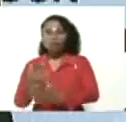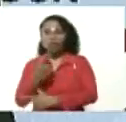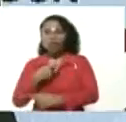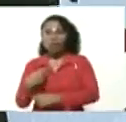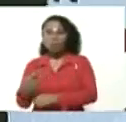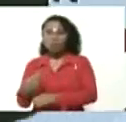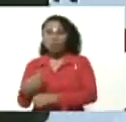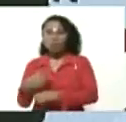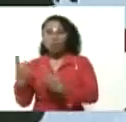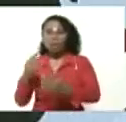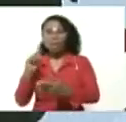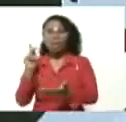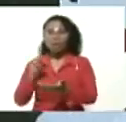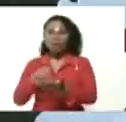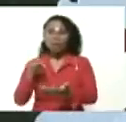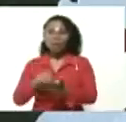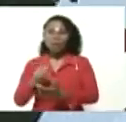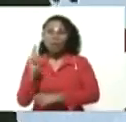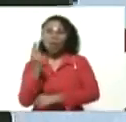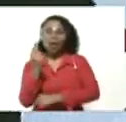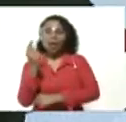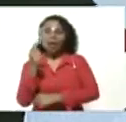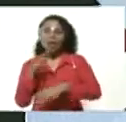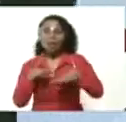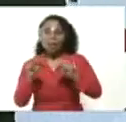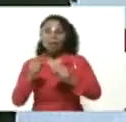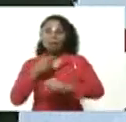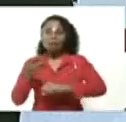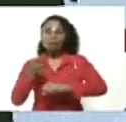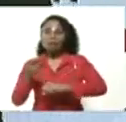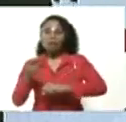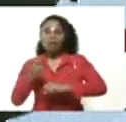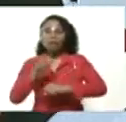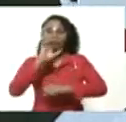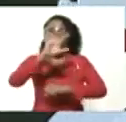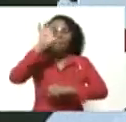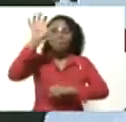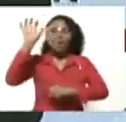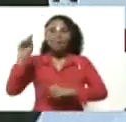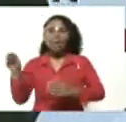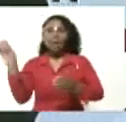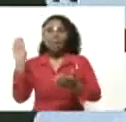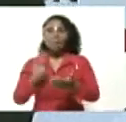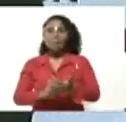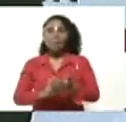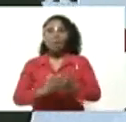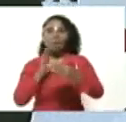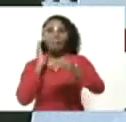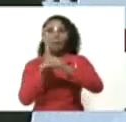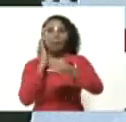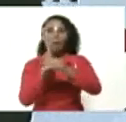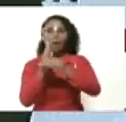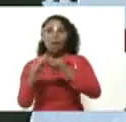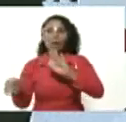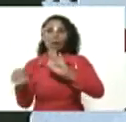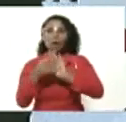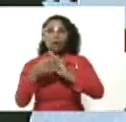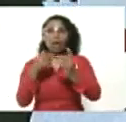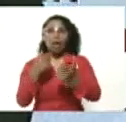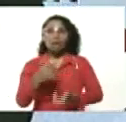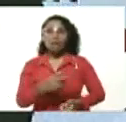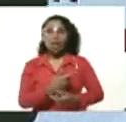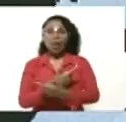que postulan el eje del capitalismo financiero, los que dicen que los países que les ponen trabas están en contra de la libertad de expresión